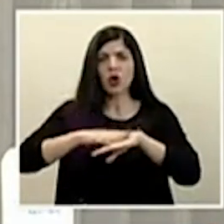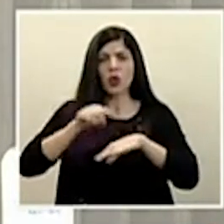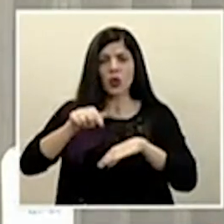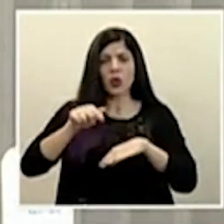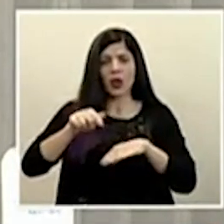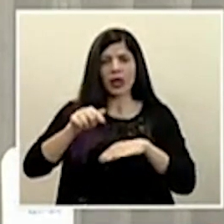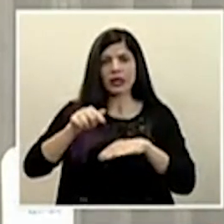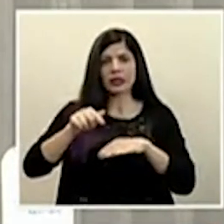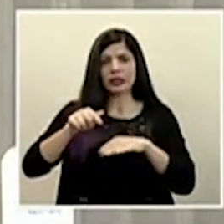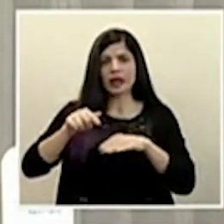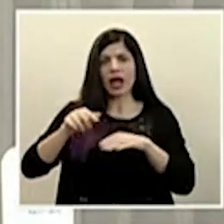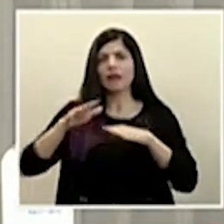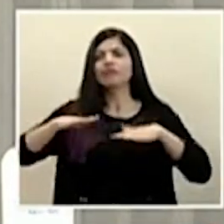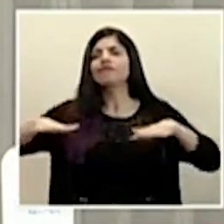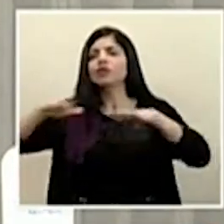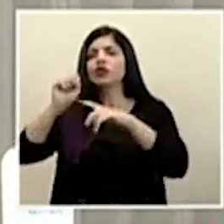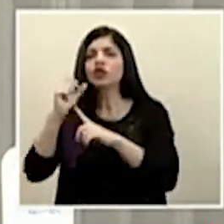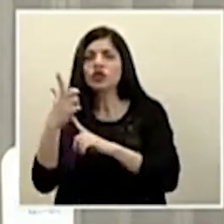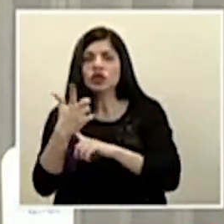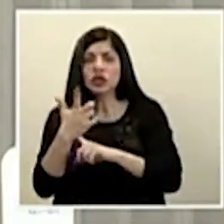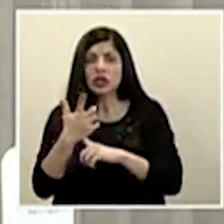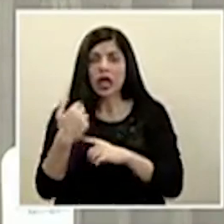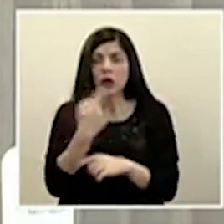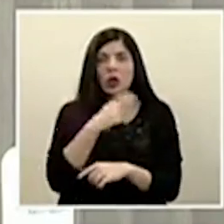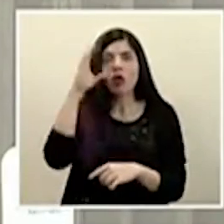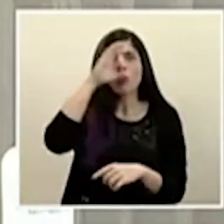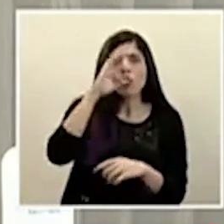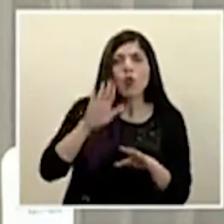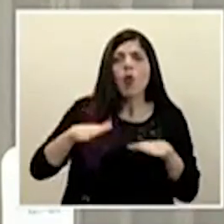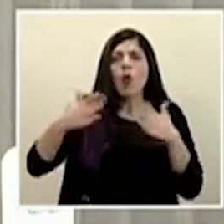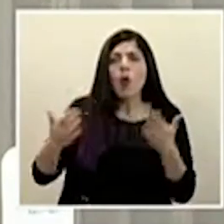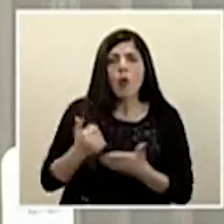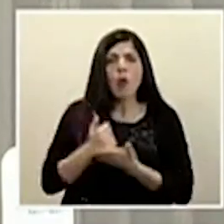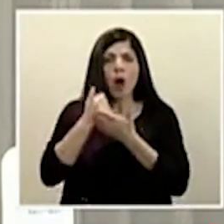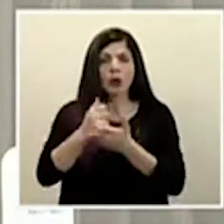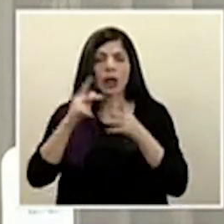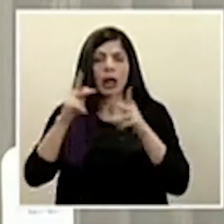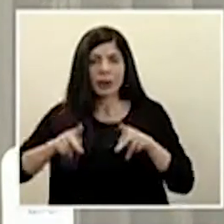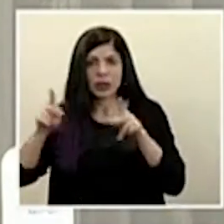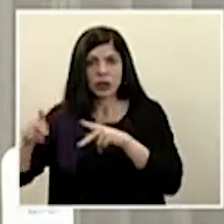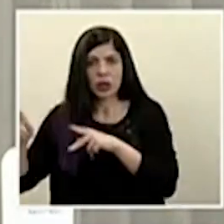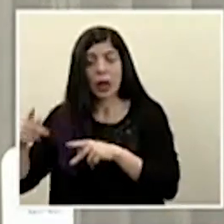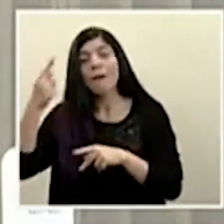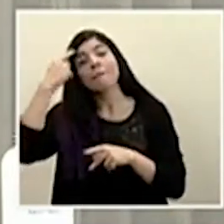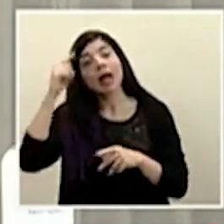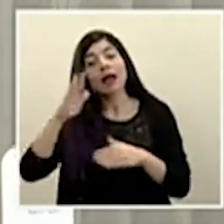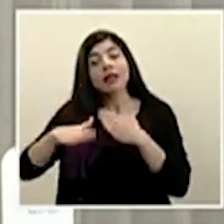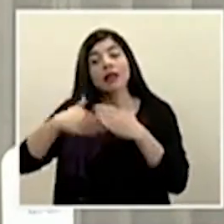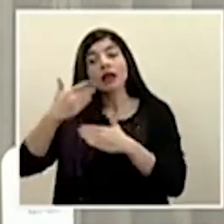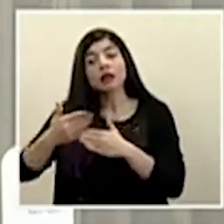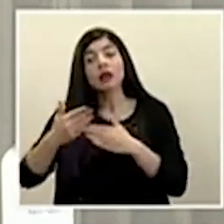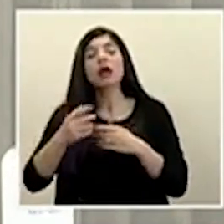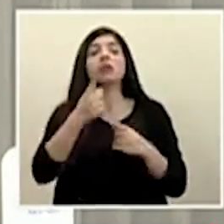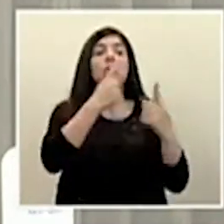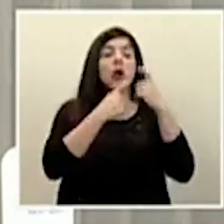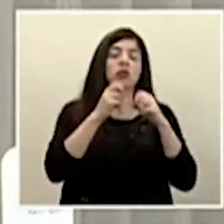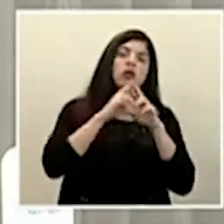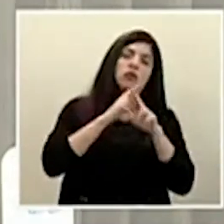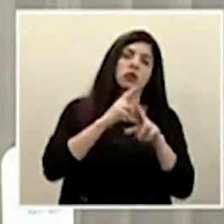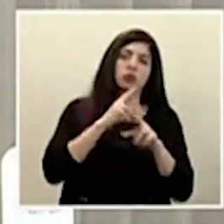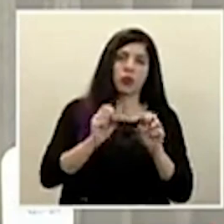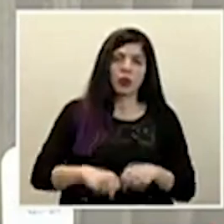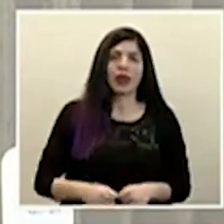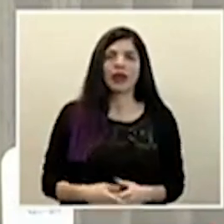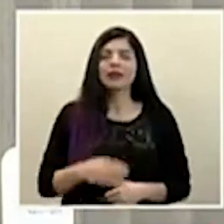esta parte de la dimensión social en la que buscamos ayudar a las personas, para que también podamos luego responder consultas de la